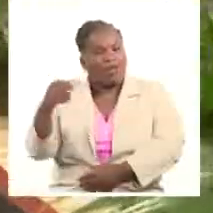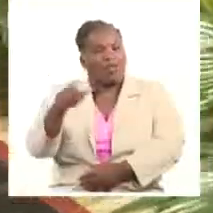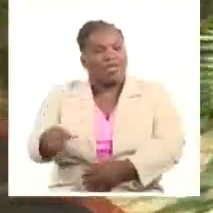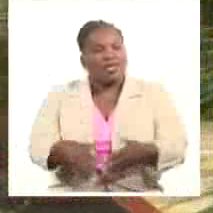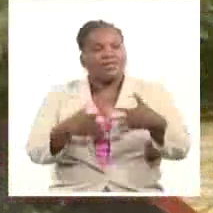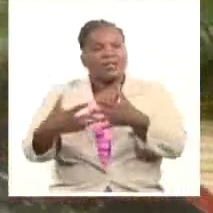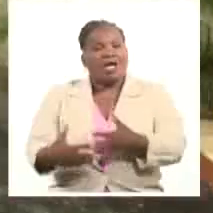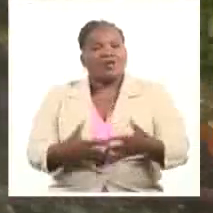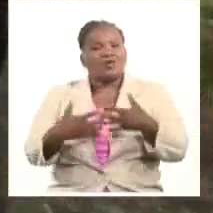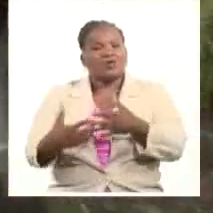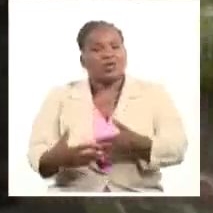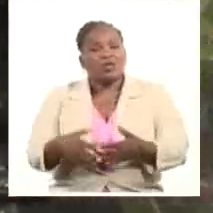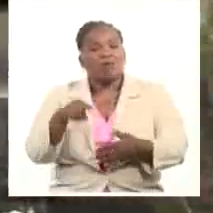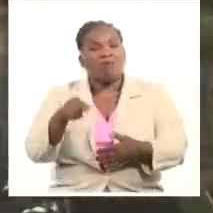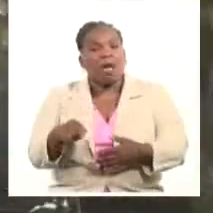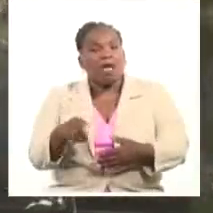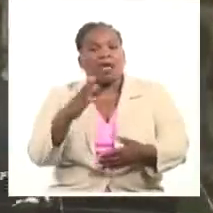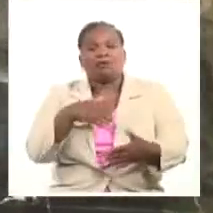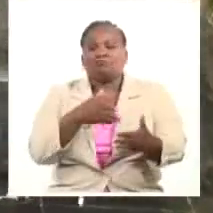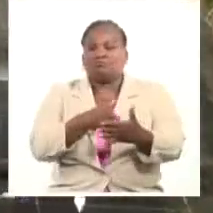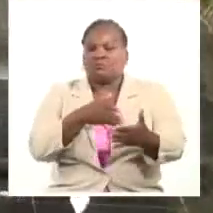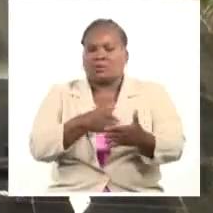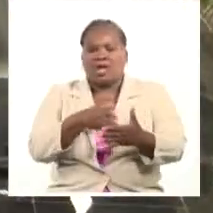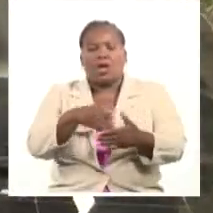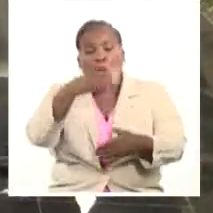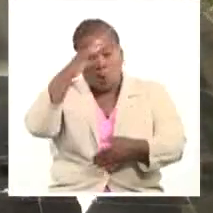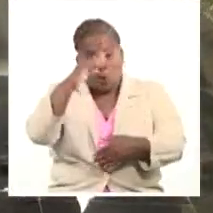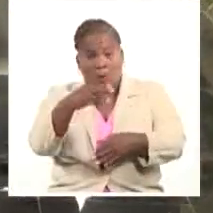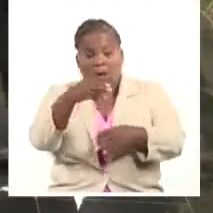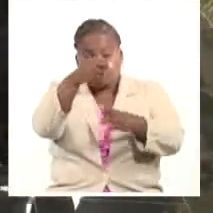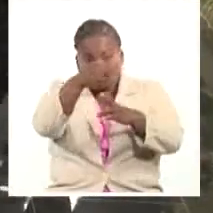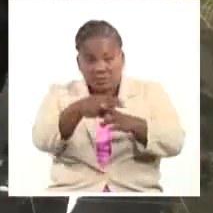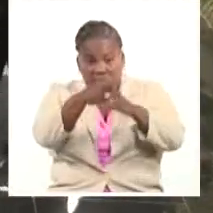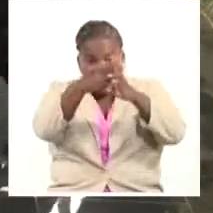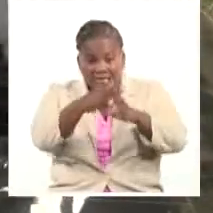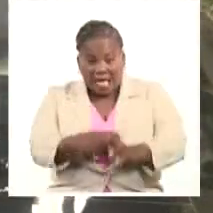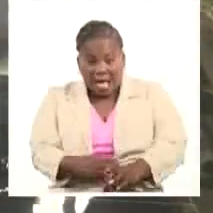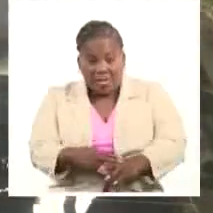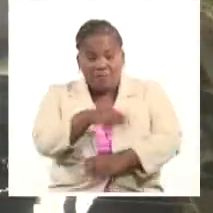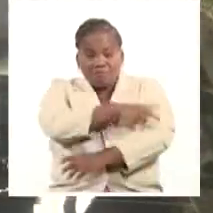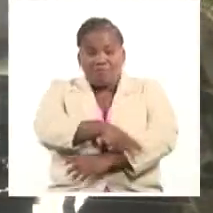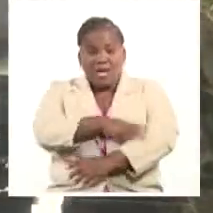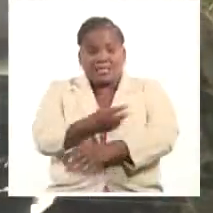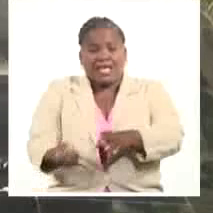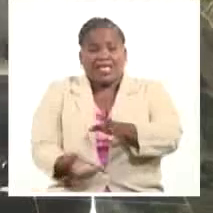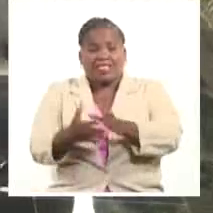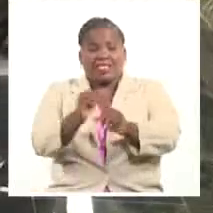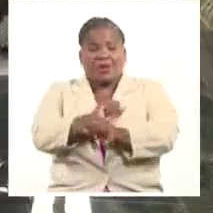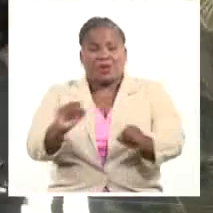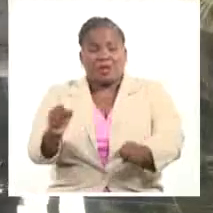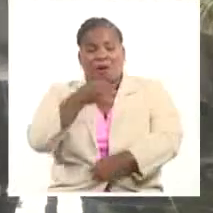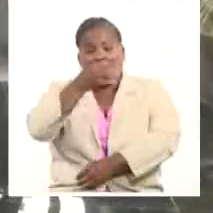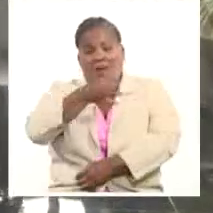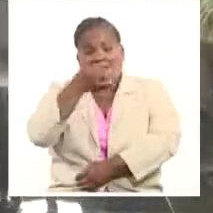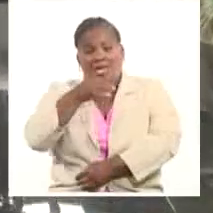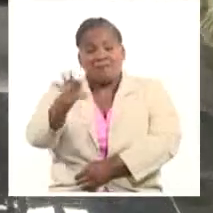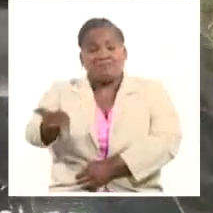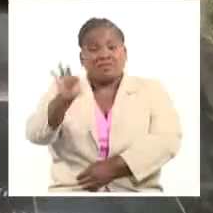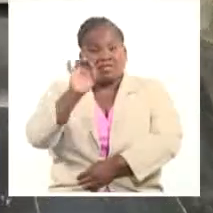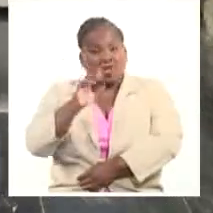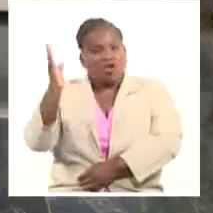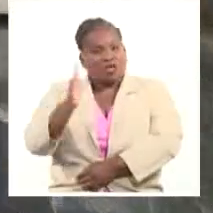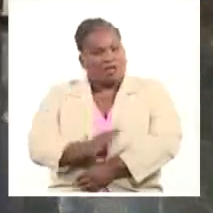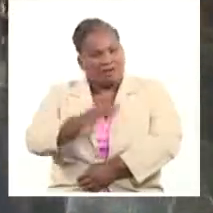argumentos para la arbitraria inclusión de Cuba en la lista de países patrocinadores del terrorismo y le transmitió una invitación para que visite la